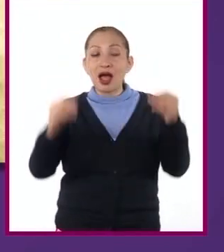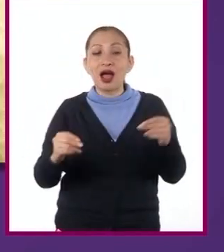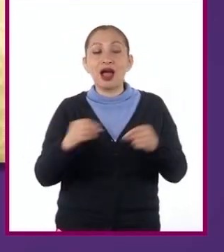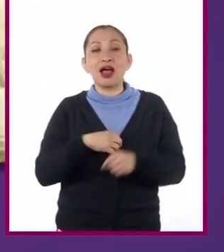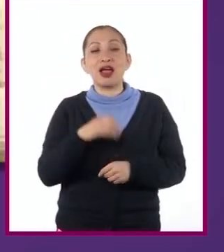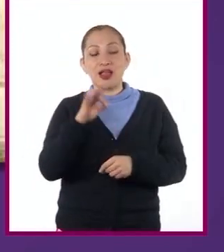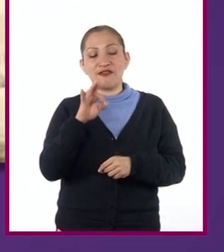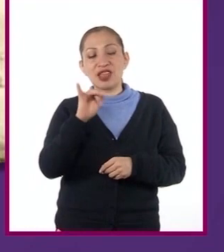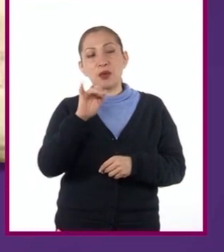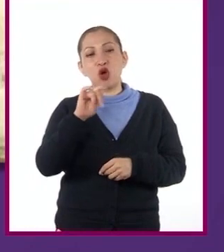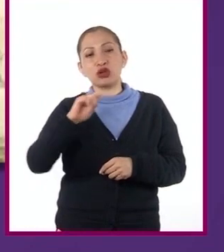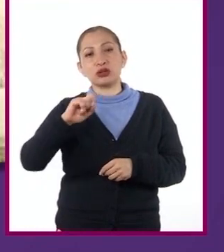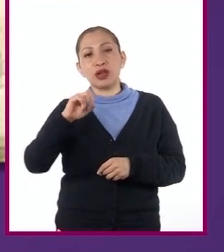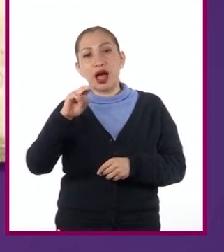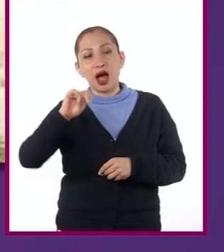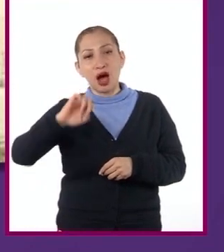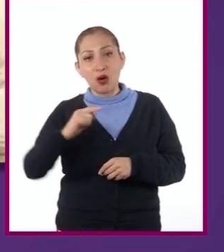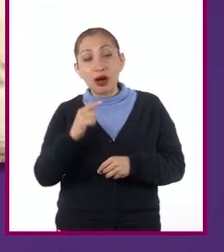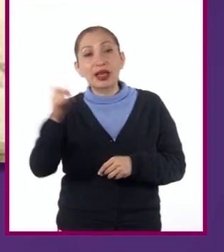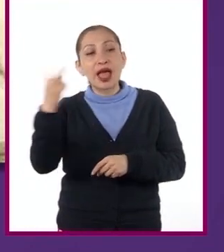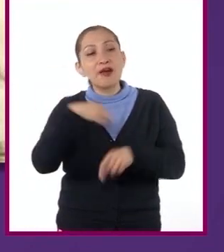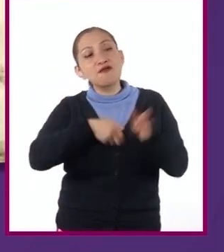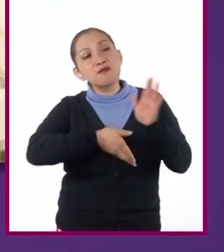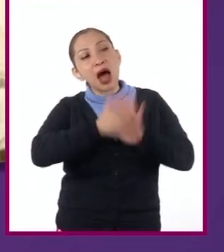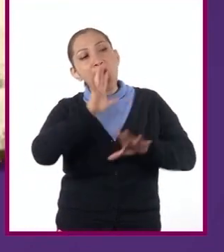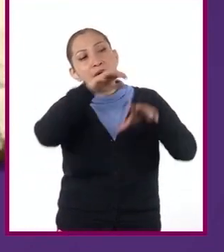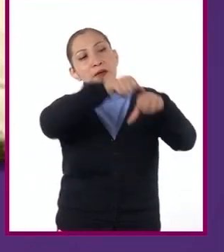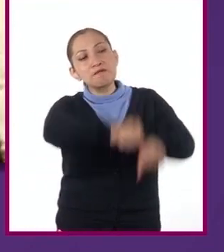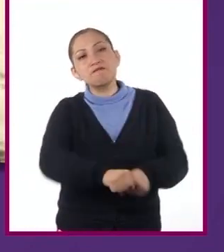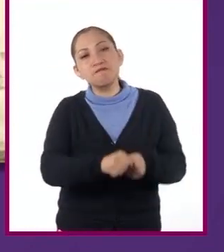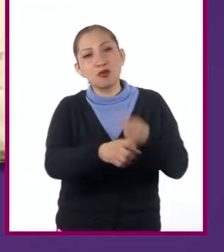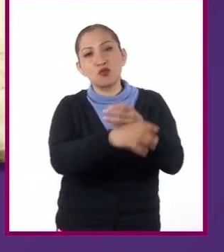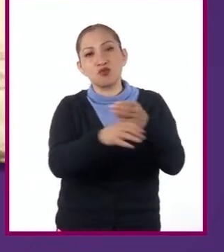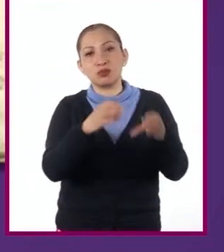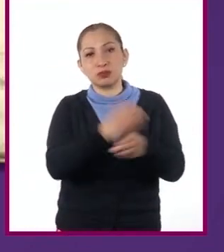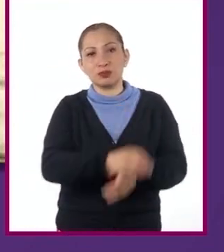vrijboter, que significa el que va a la captura del botín.